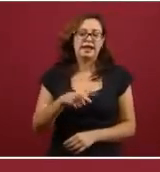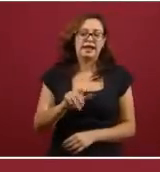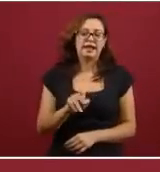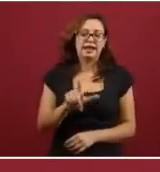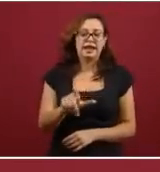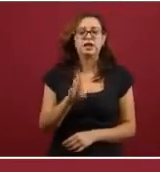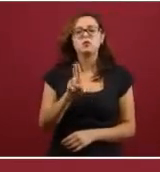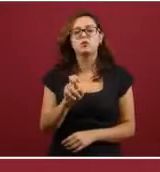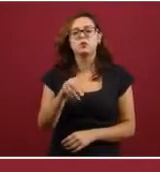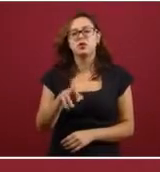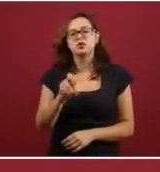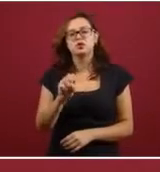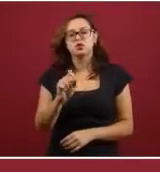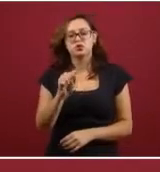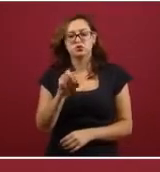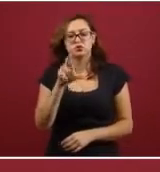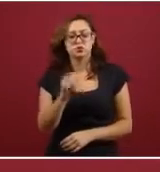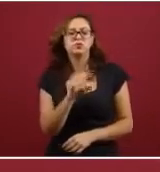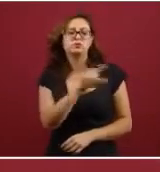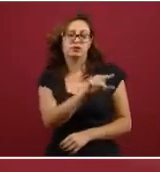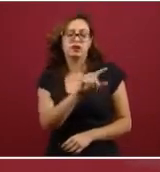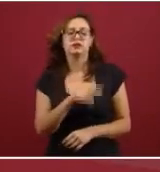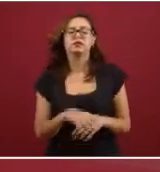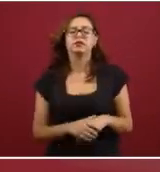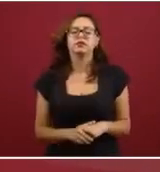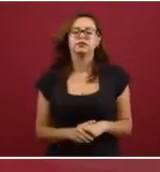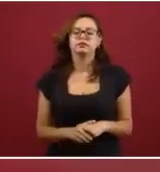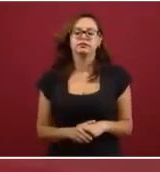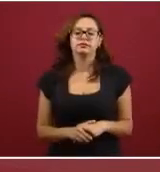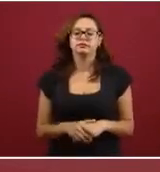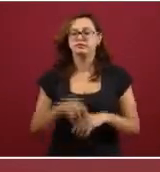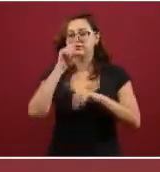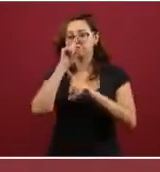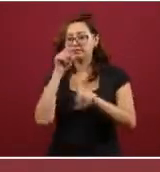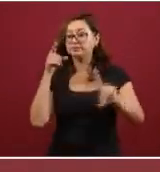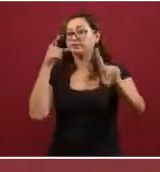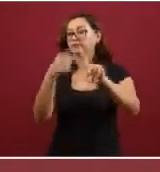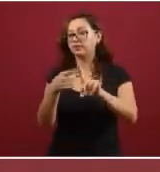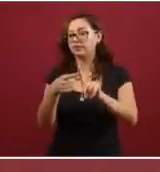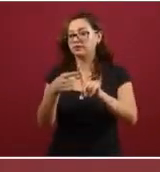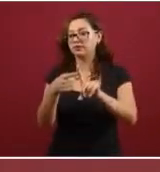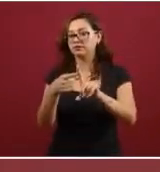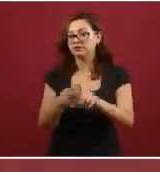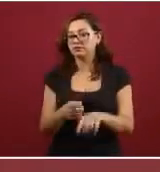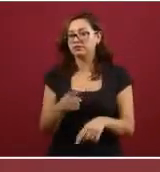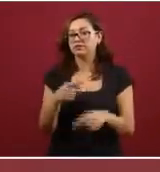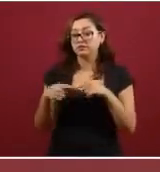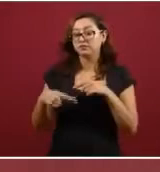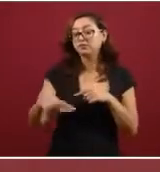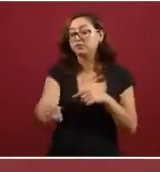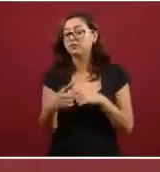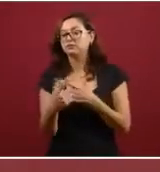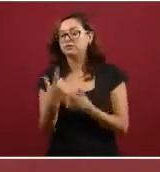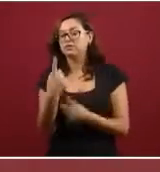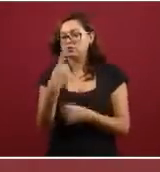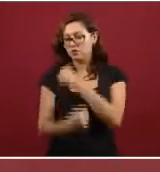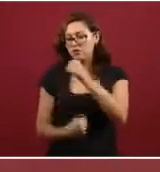Buenrostro. Y la meta es ahorrarnos 200,000 millones de